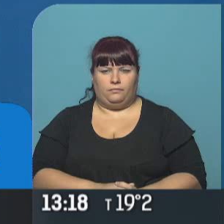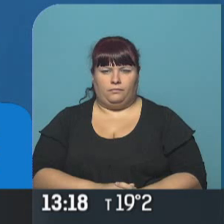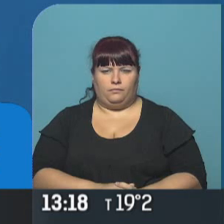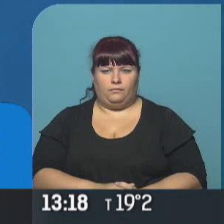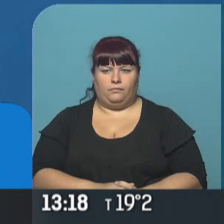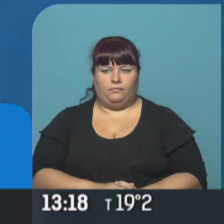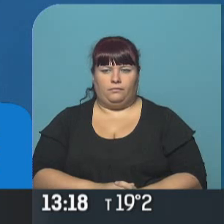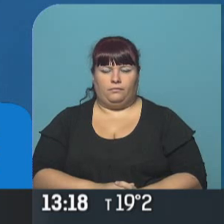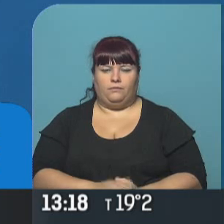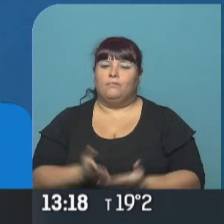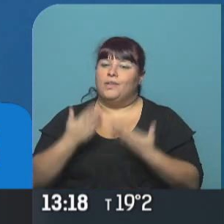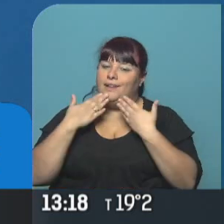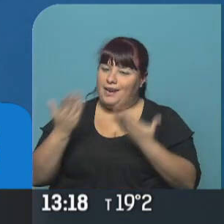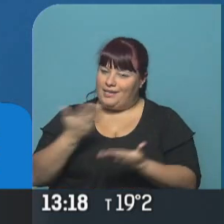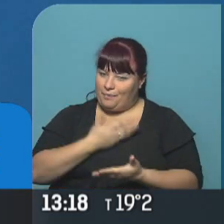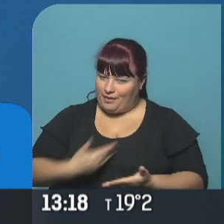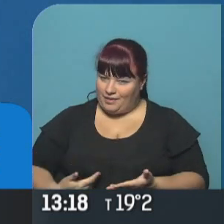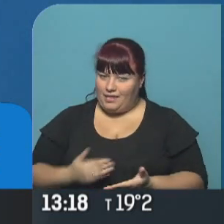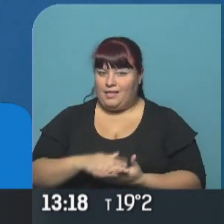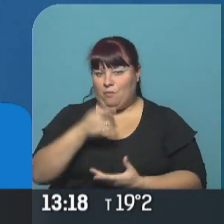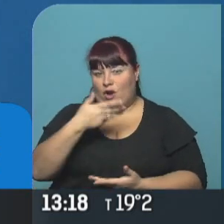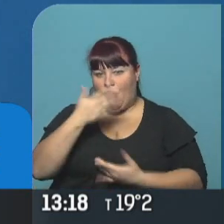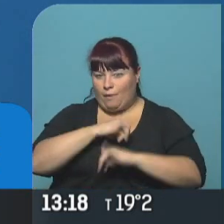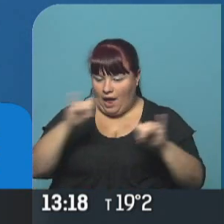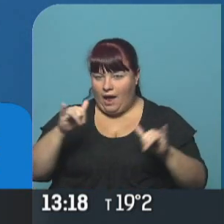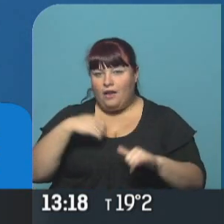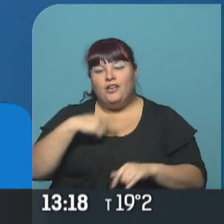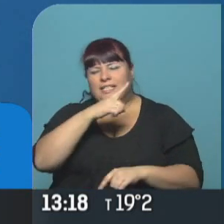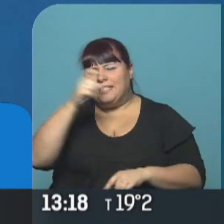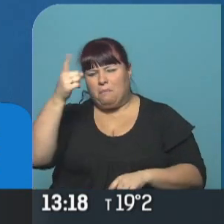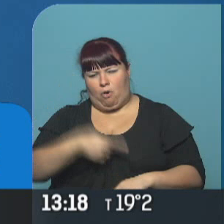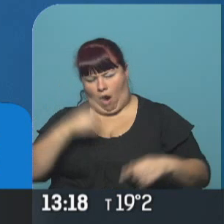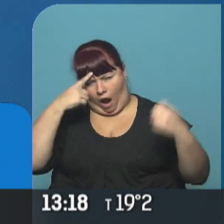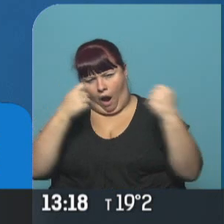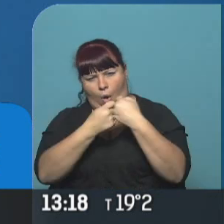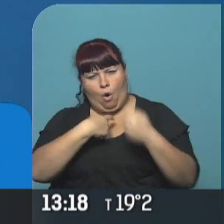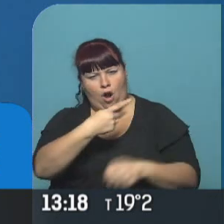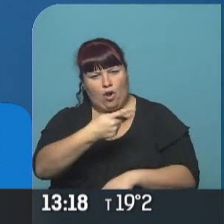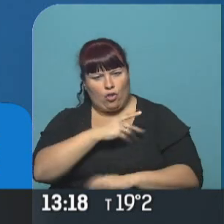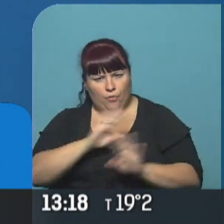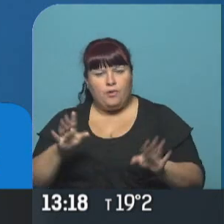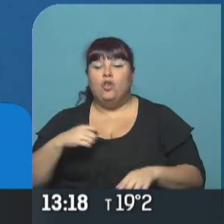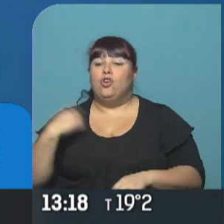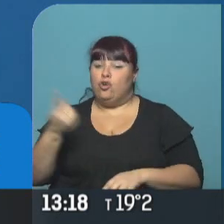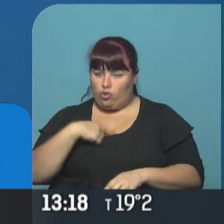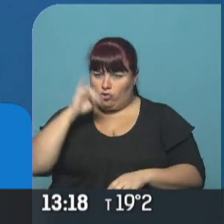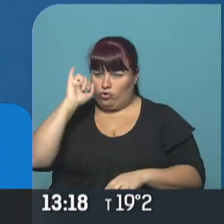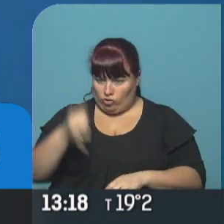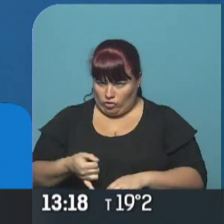Well, thank you for that, Mr. Bueno, President. gracias, señor presidente, por ese mensaje. Estoy en un 100% de acuerdo con usted. Nosotros